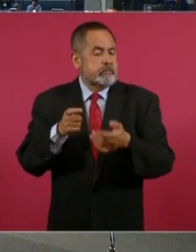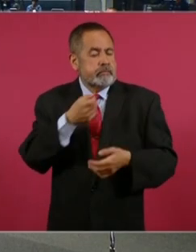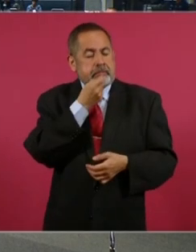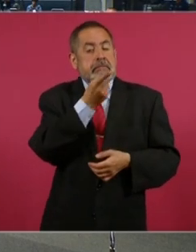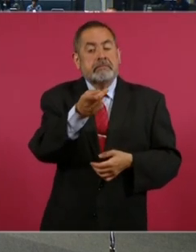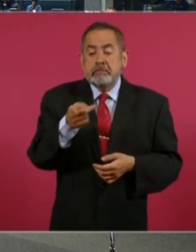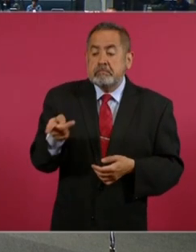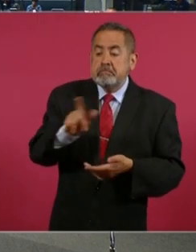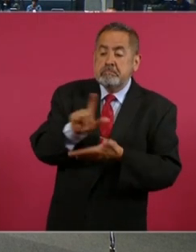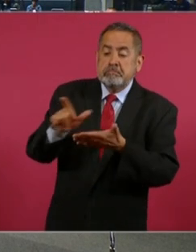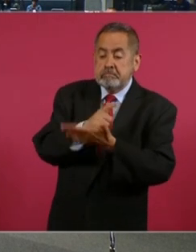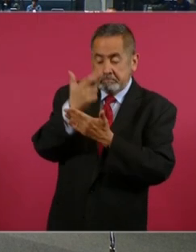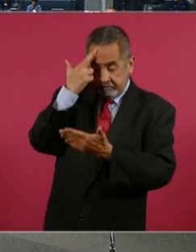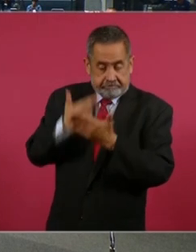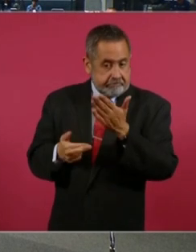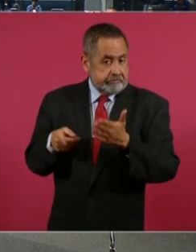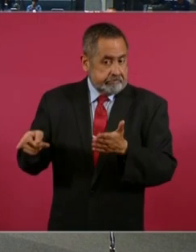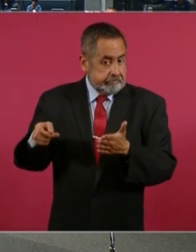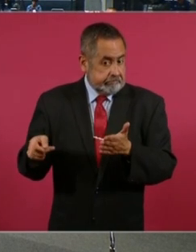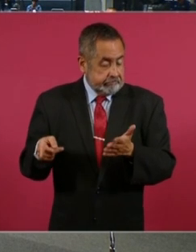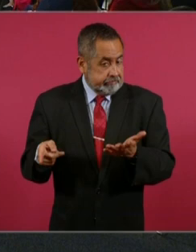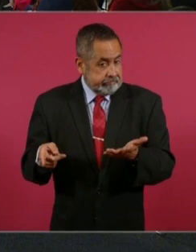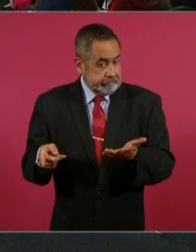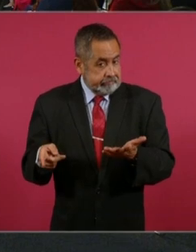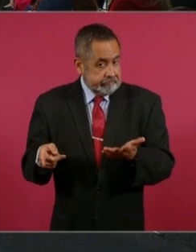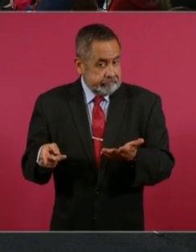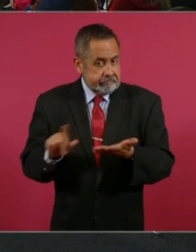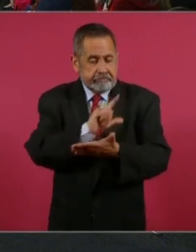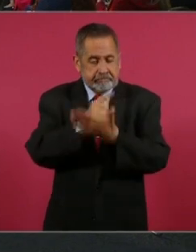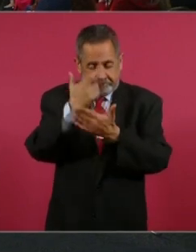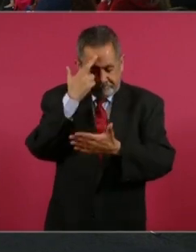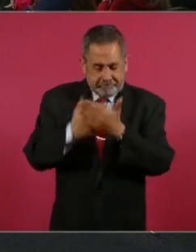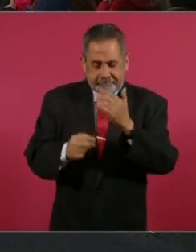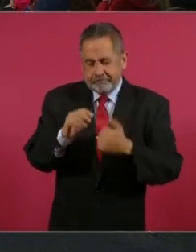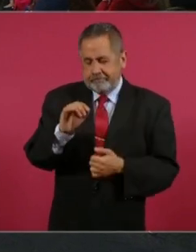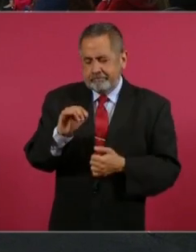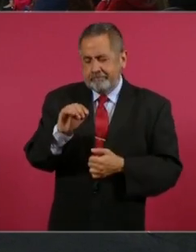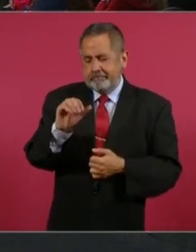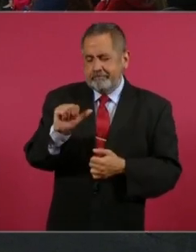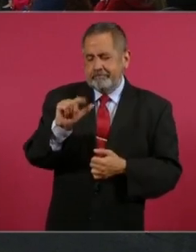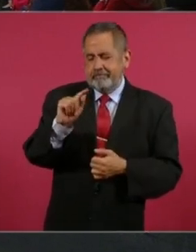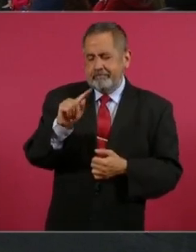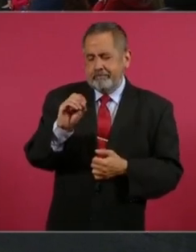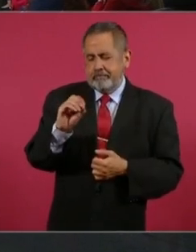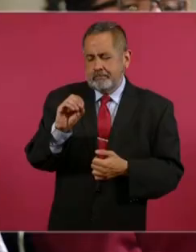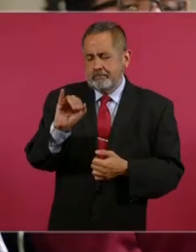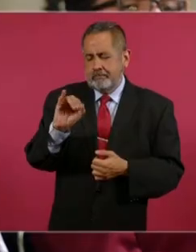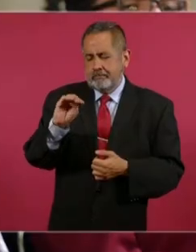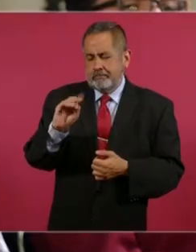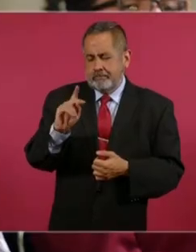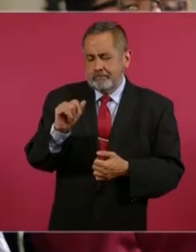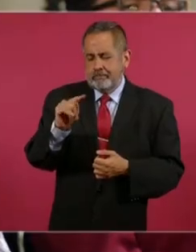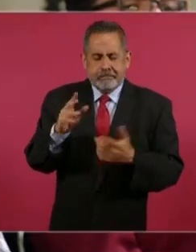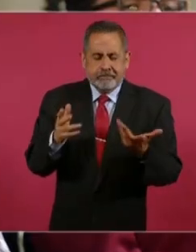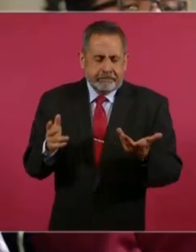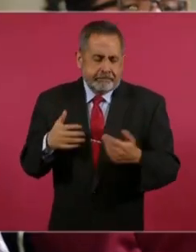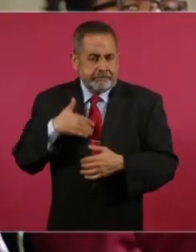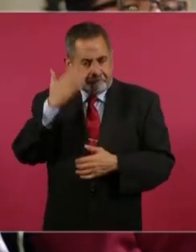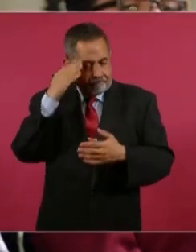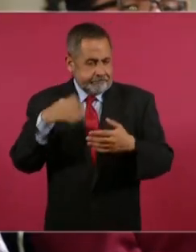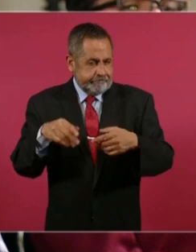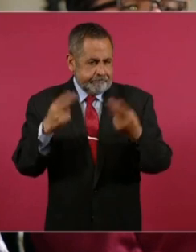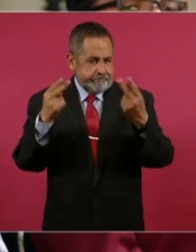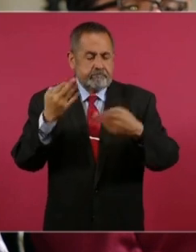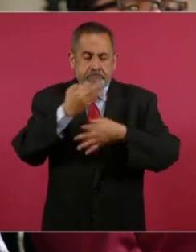incluso es en el área de delitos de alto impacto les están señalando. Entonces, yo sé que esto no tiene que ver, presidente,